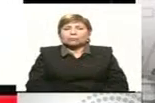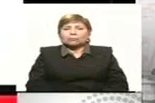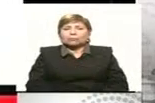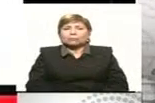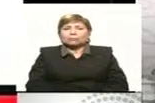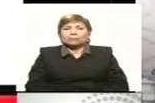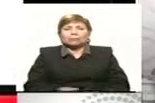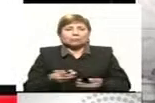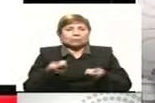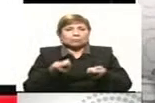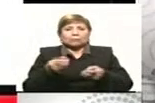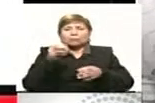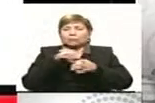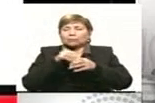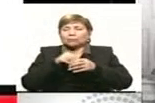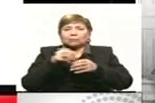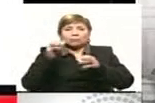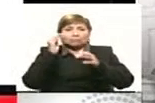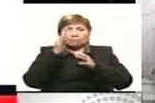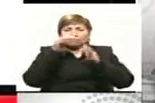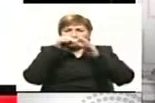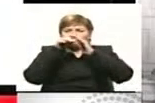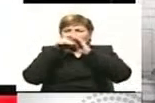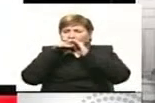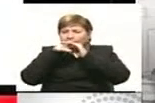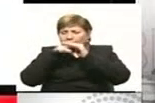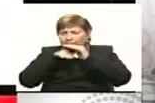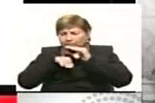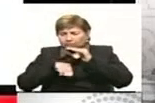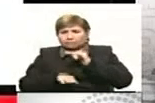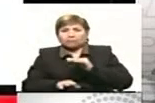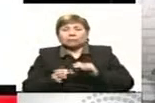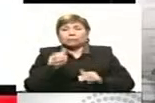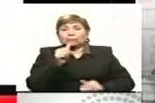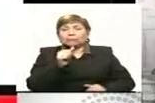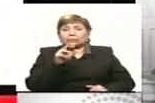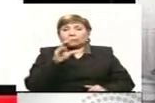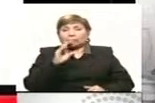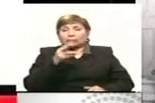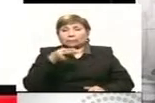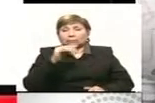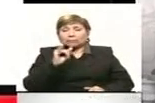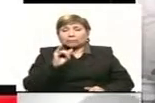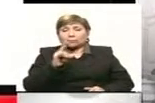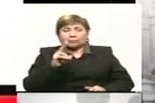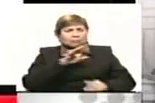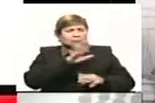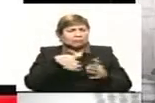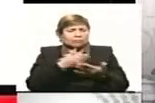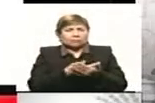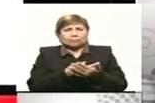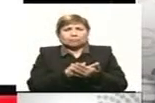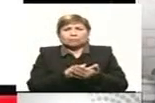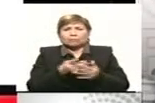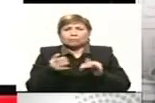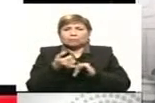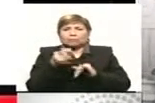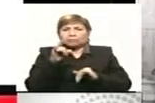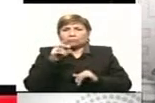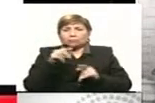espacio de almacén, ¿no es cierto?, de almacenes y de archivos para todos los la información que existe en la SUNAT y que, como ustedes saben, tiene